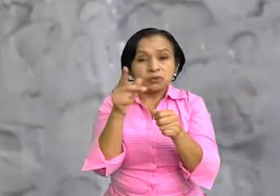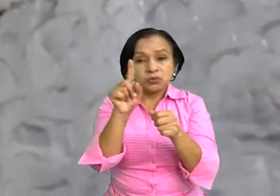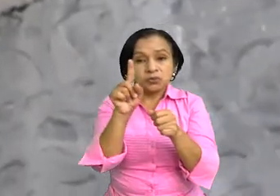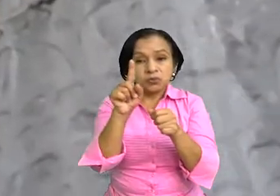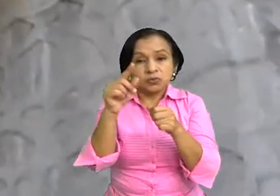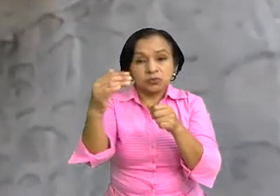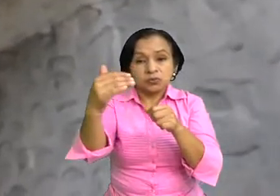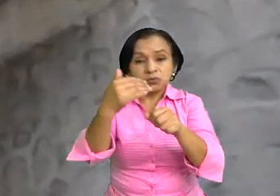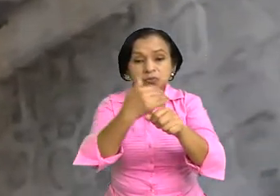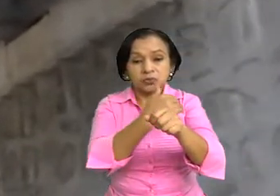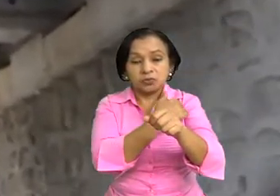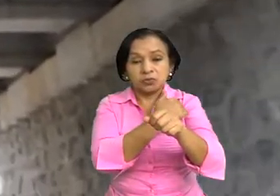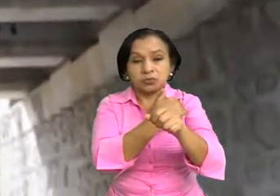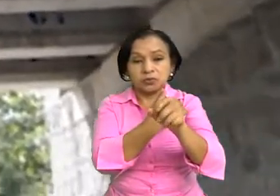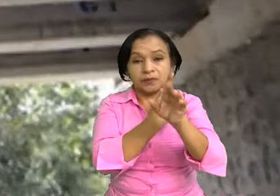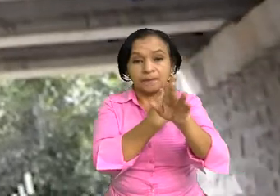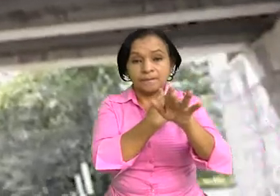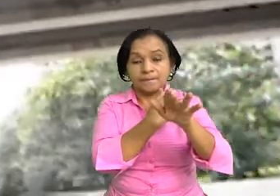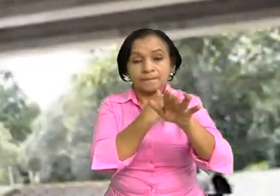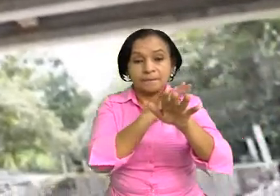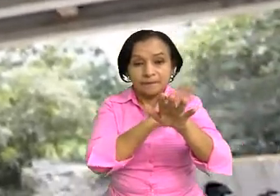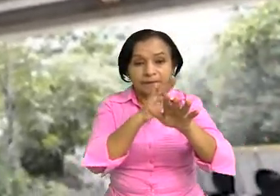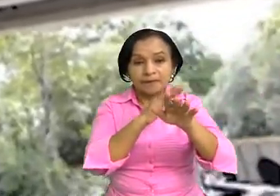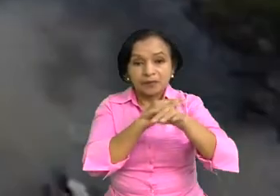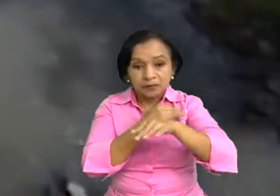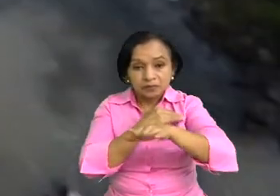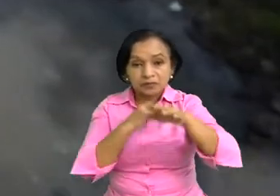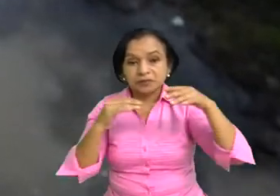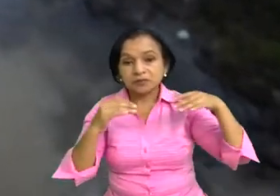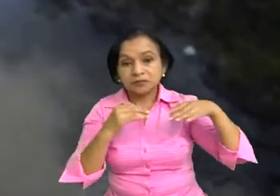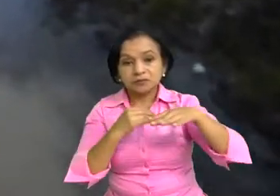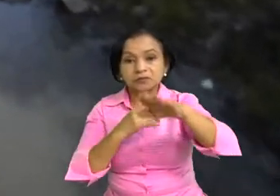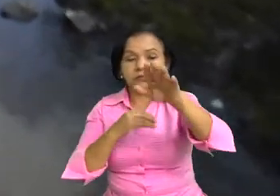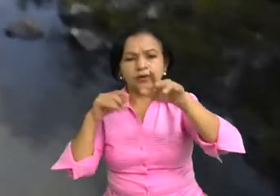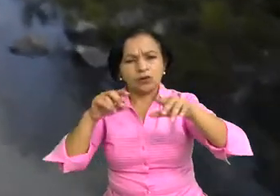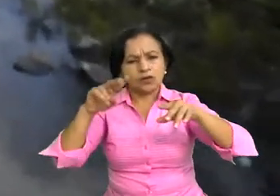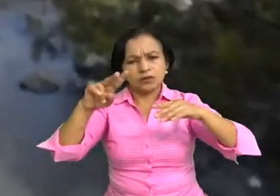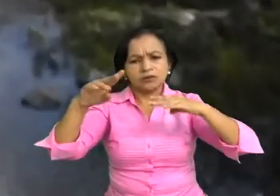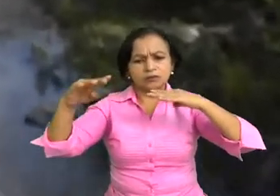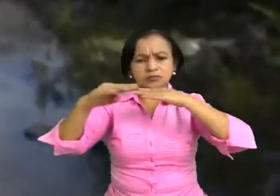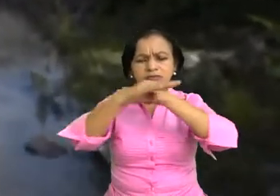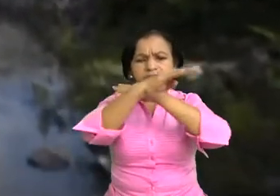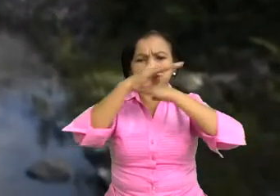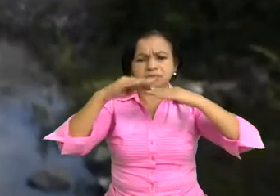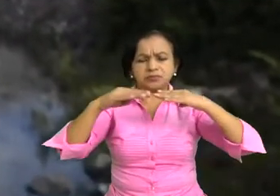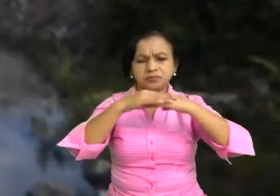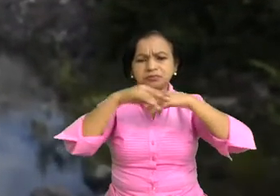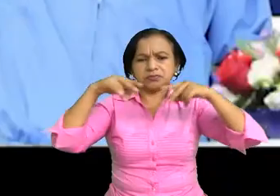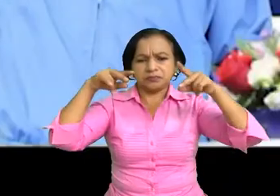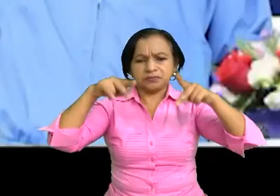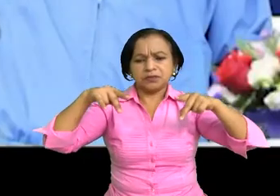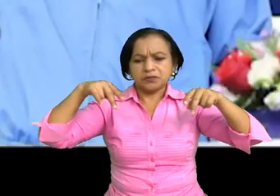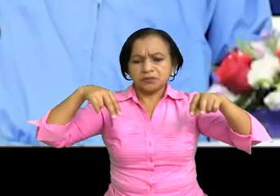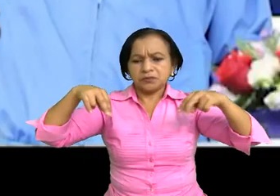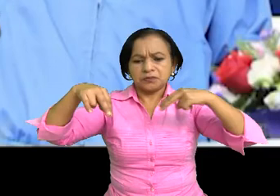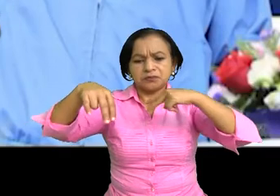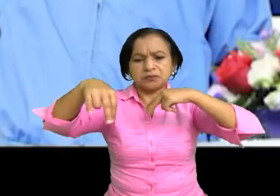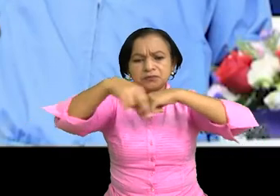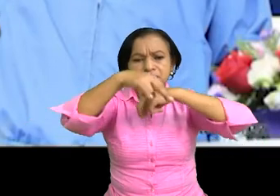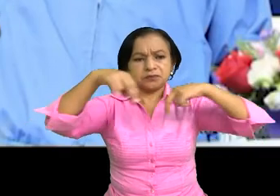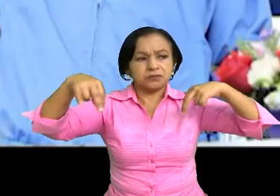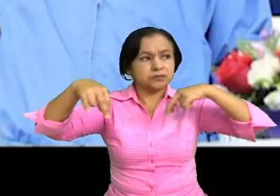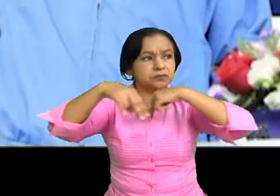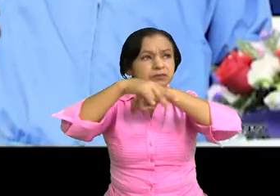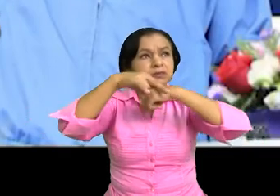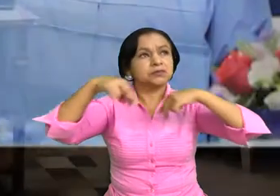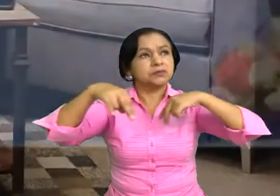que había que pasar en equilibrio. Hoy tenemos un puente de 20 metros, de dos carriles, con andenes peatonales, con toda la